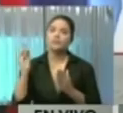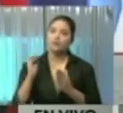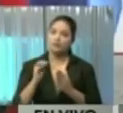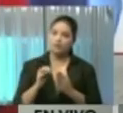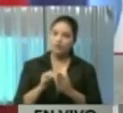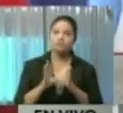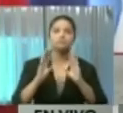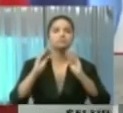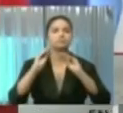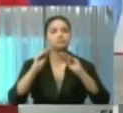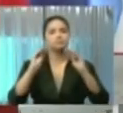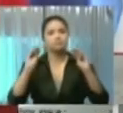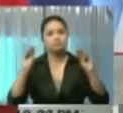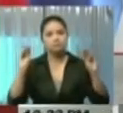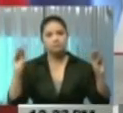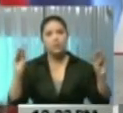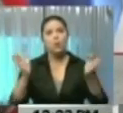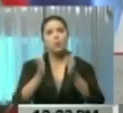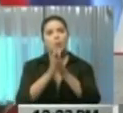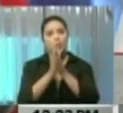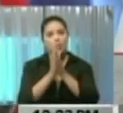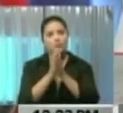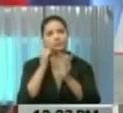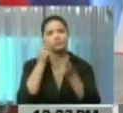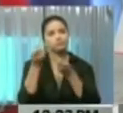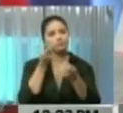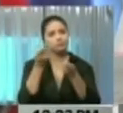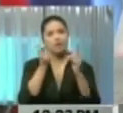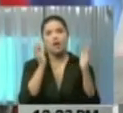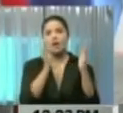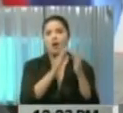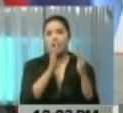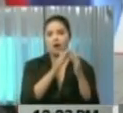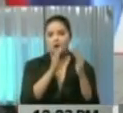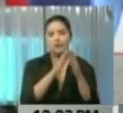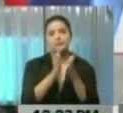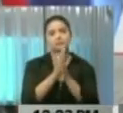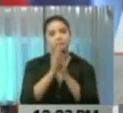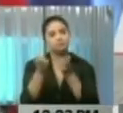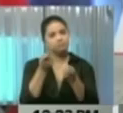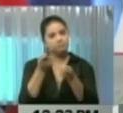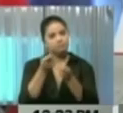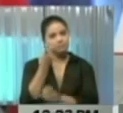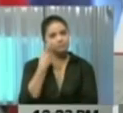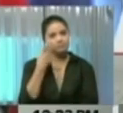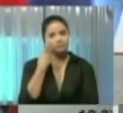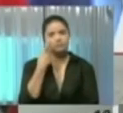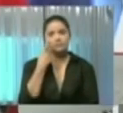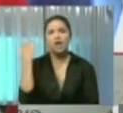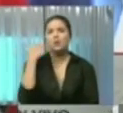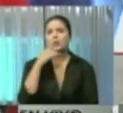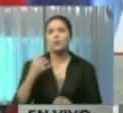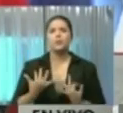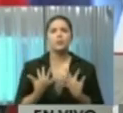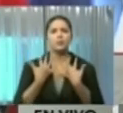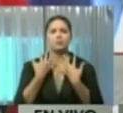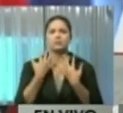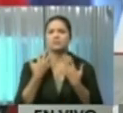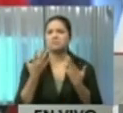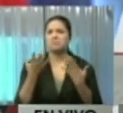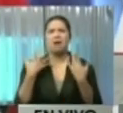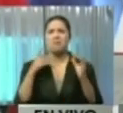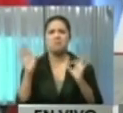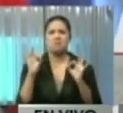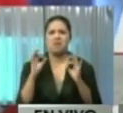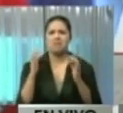el llamado al país para el ahorro en nuestras viviendas, en nuestros hogares. el no encender el aire acondicionado si no es necesario.